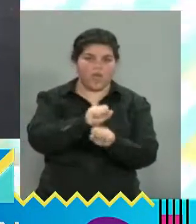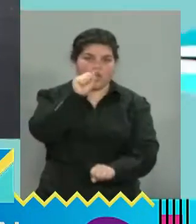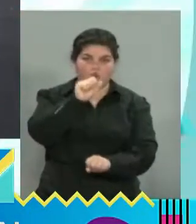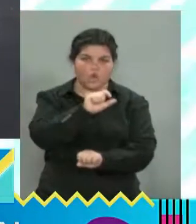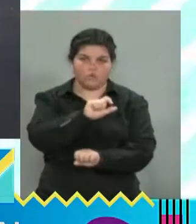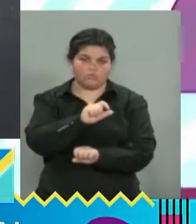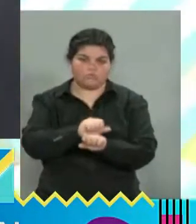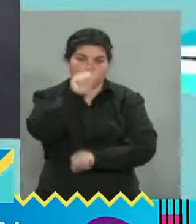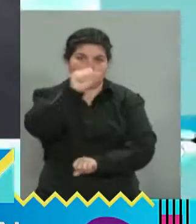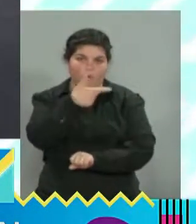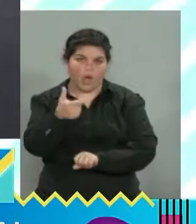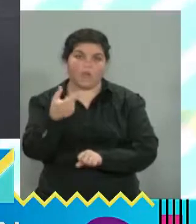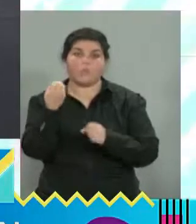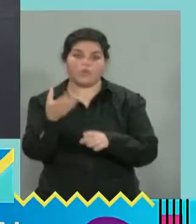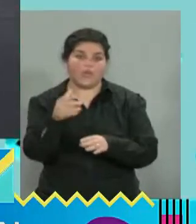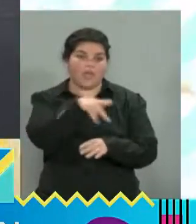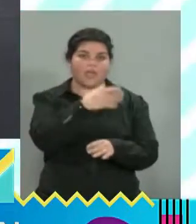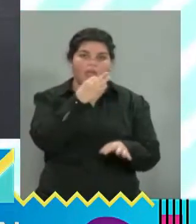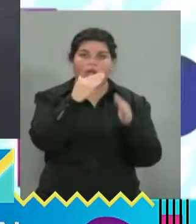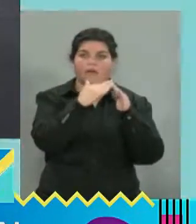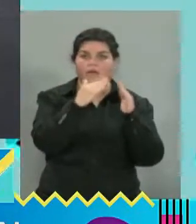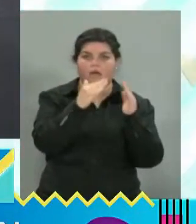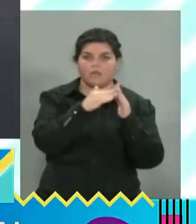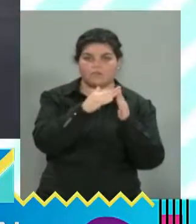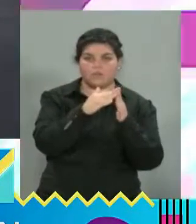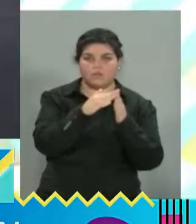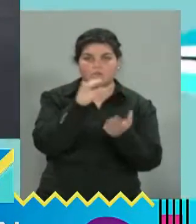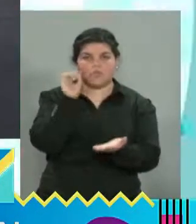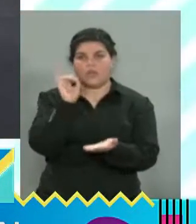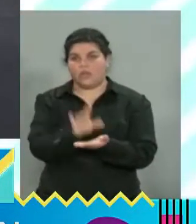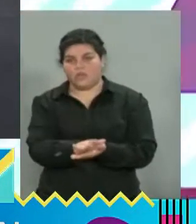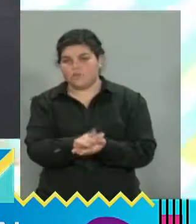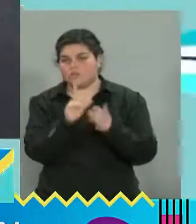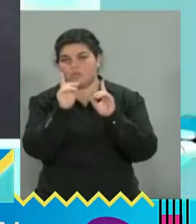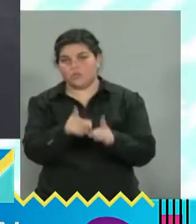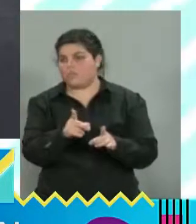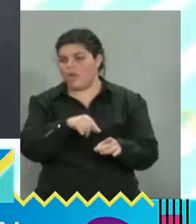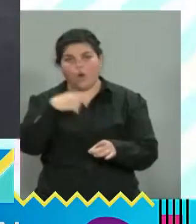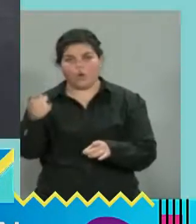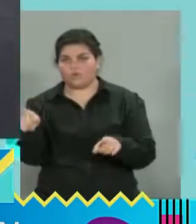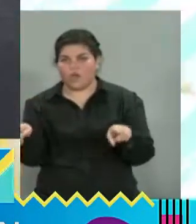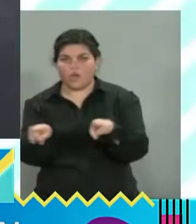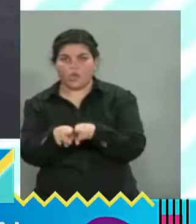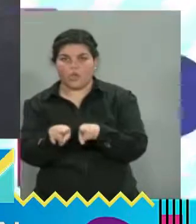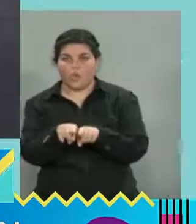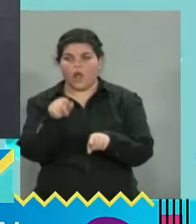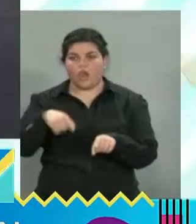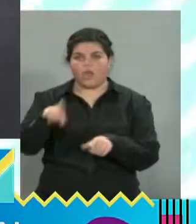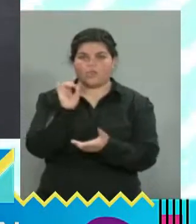ha podido terminar la secundaria porque la echaron de la casa, seguramente, digo, entonces no pudo terminar, como le ha pasado a tantas chicas que las